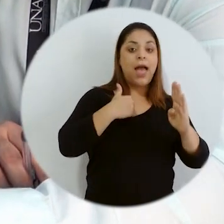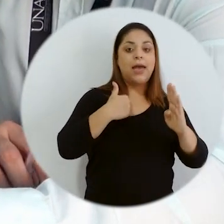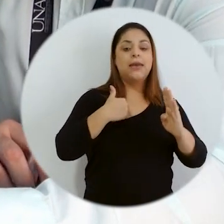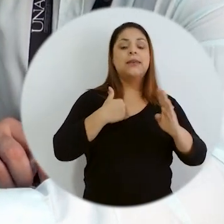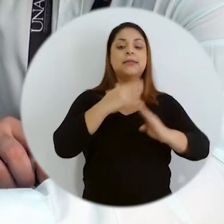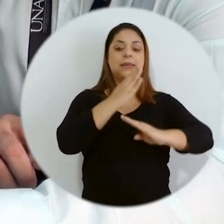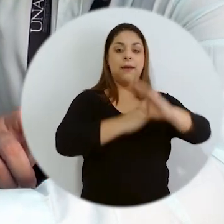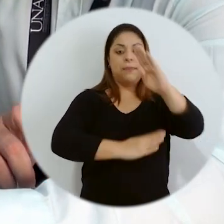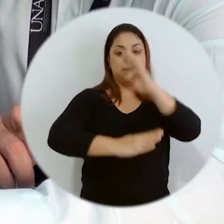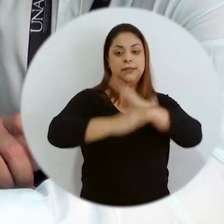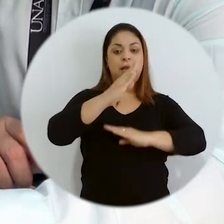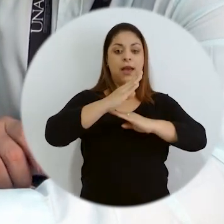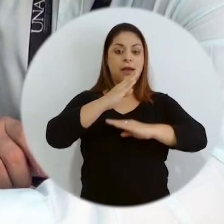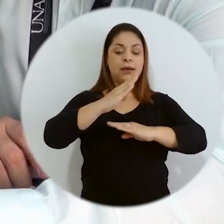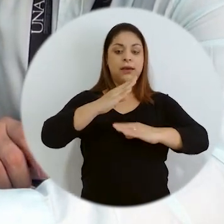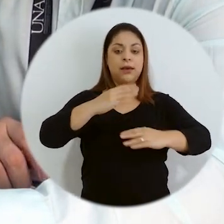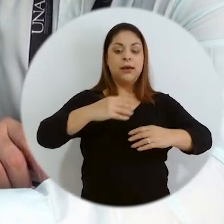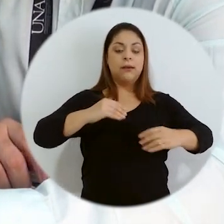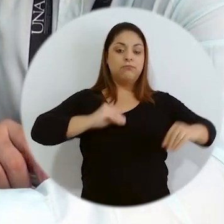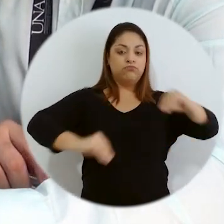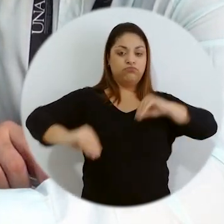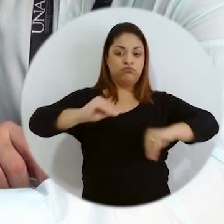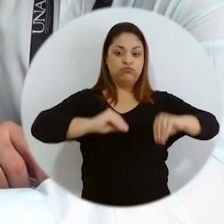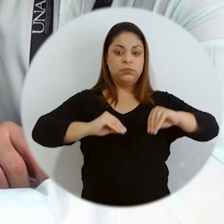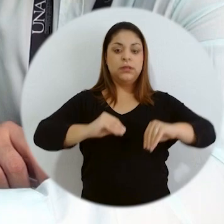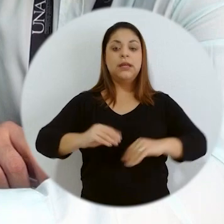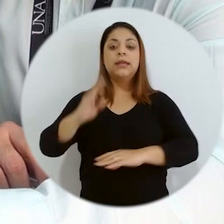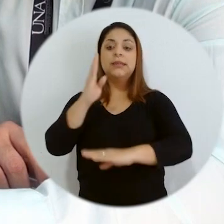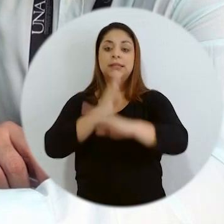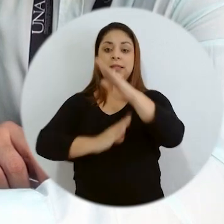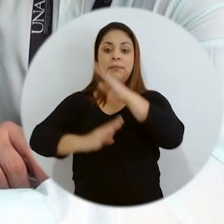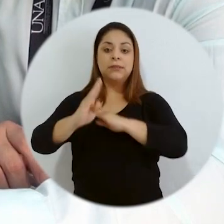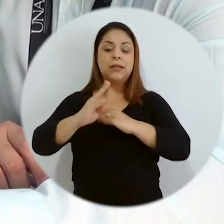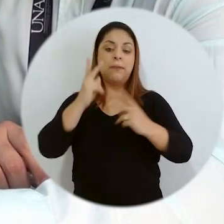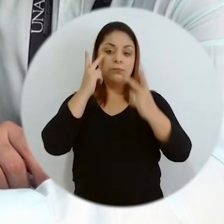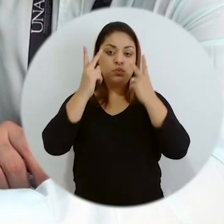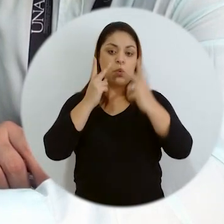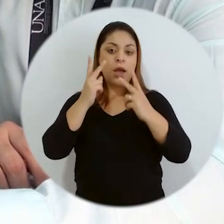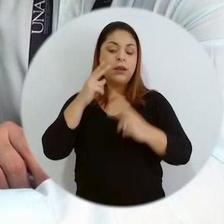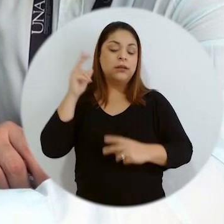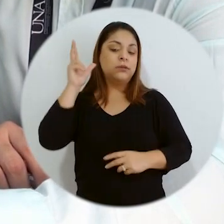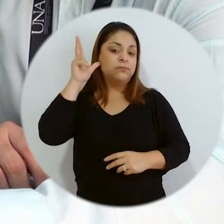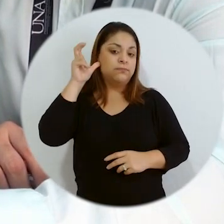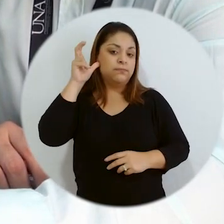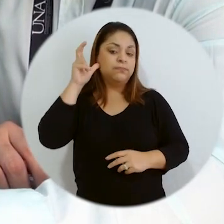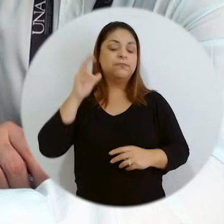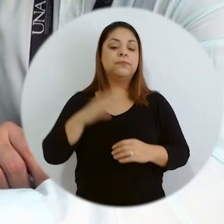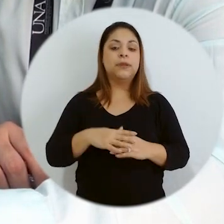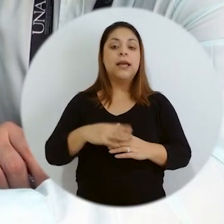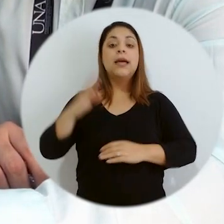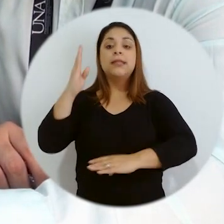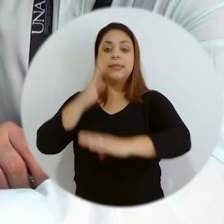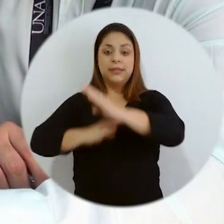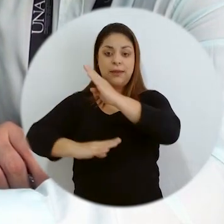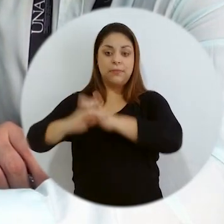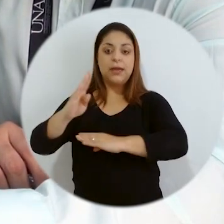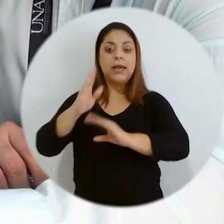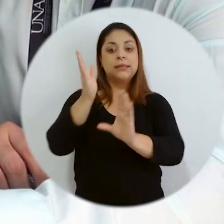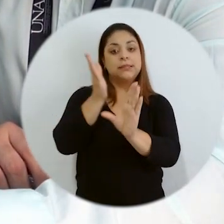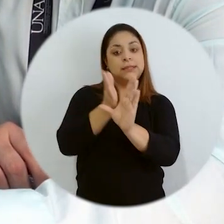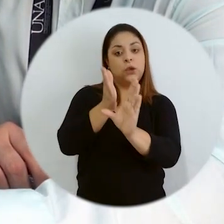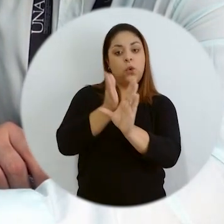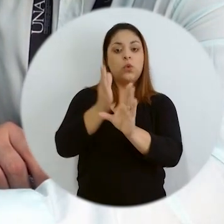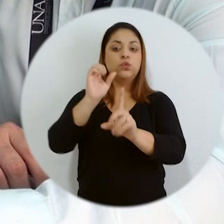Entonces, se atiende desde población con discapacidad motora, población con discapacidad visual y discapacidad auditiva. Se atiende